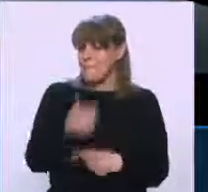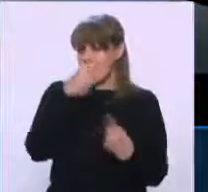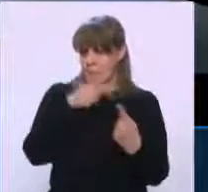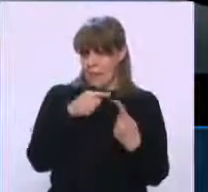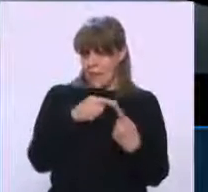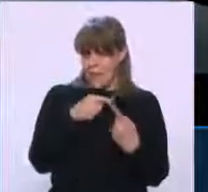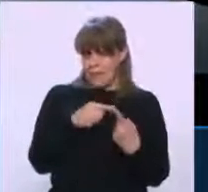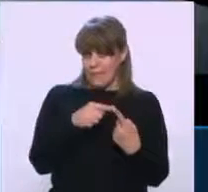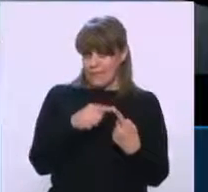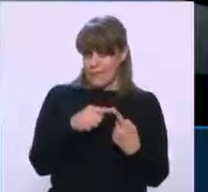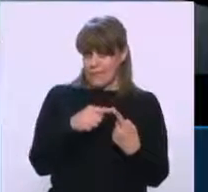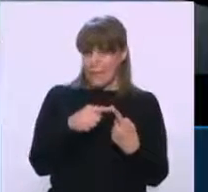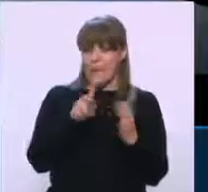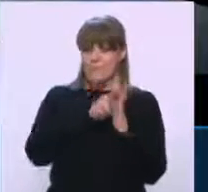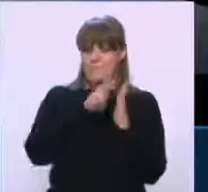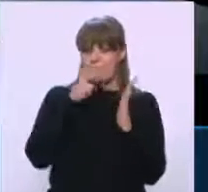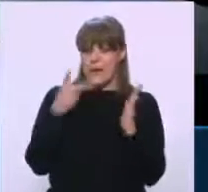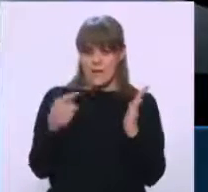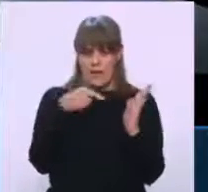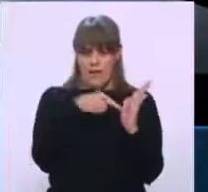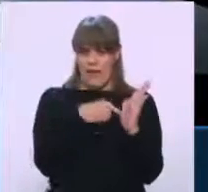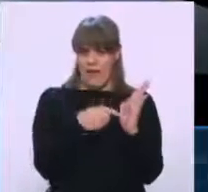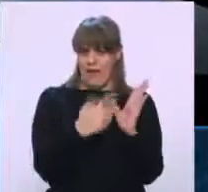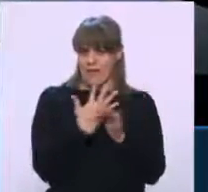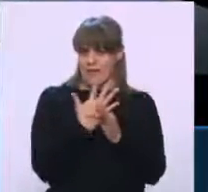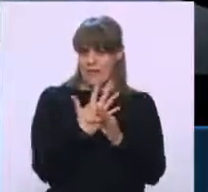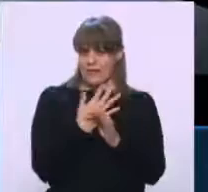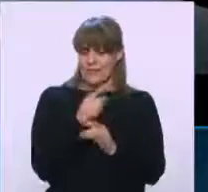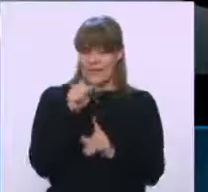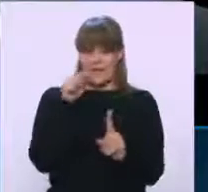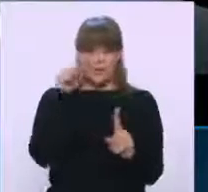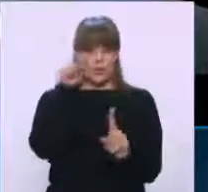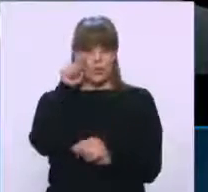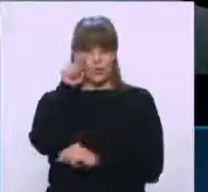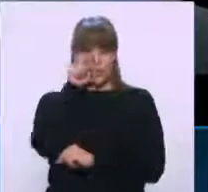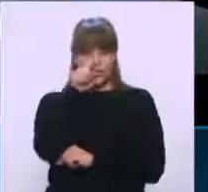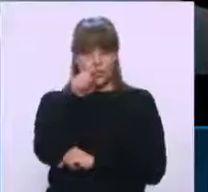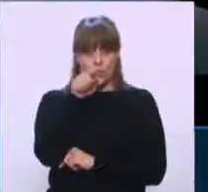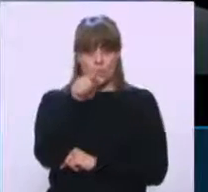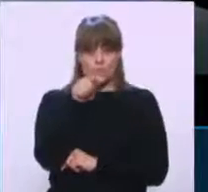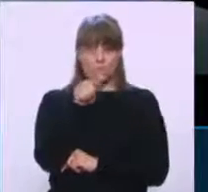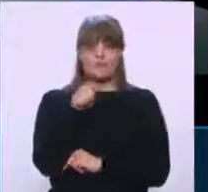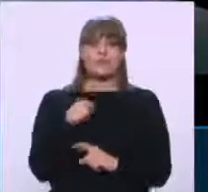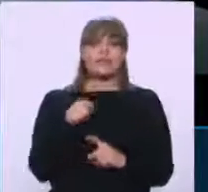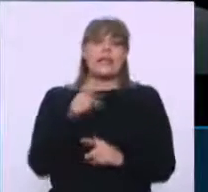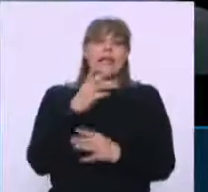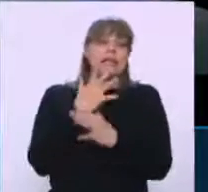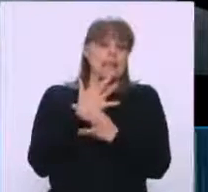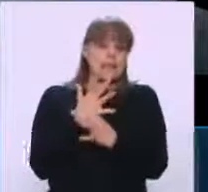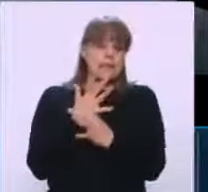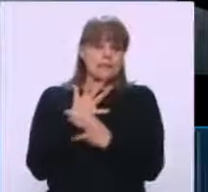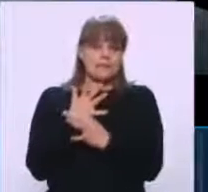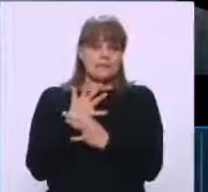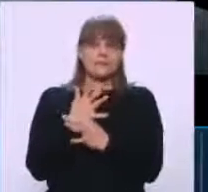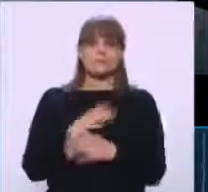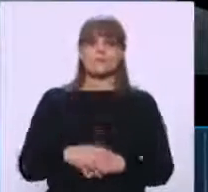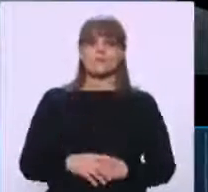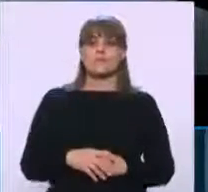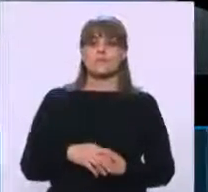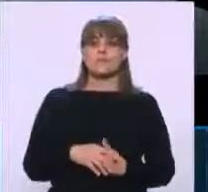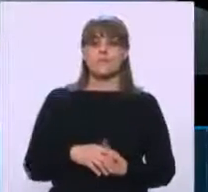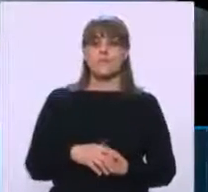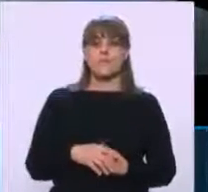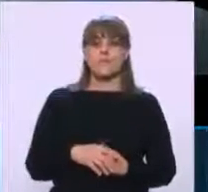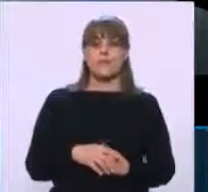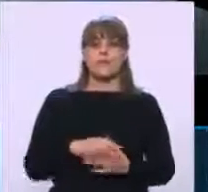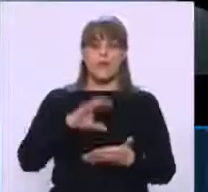el contenido de la nota, se señala, no es que se acuse, se señala, hay como dos cosas. Una,